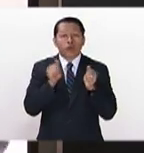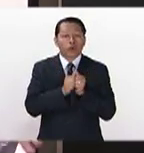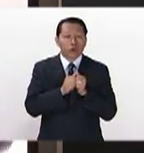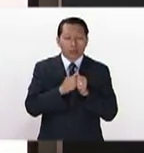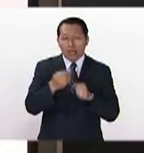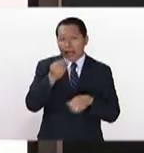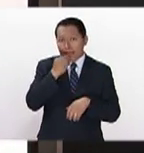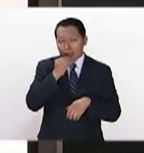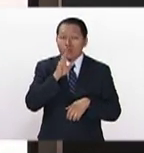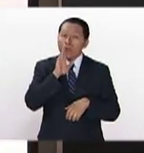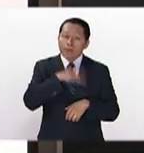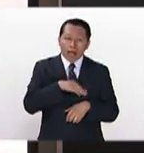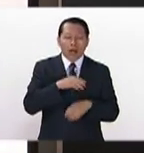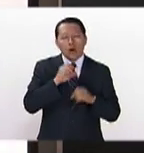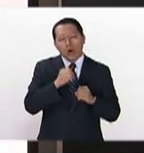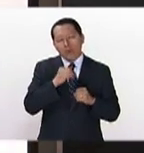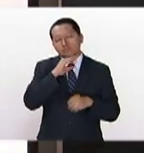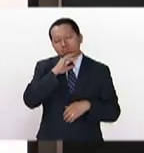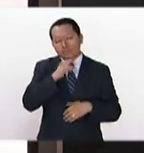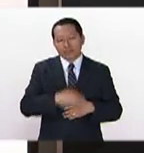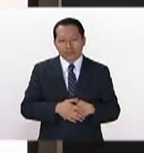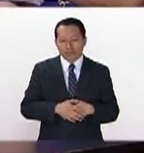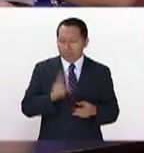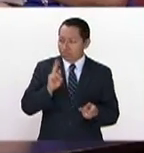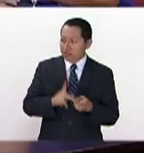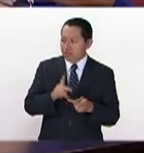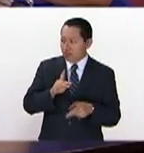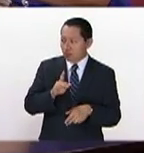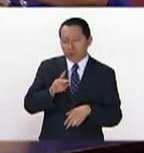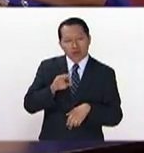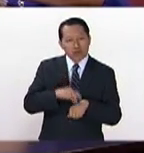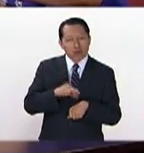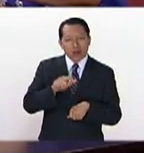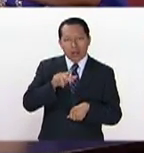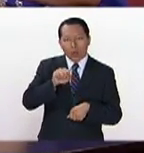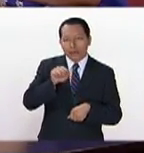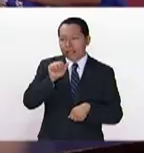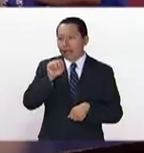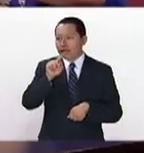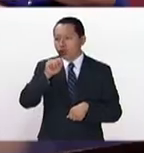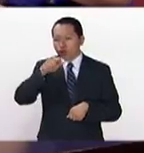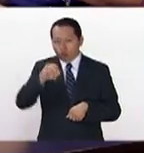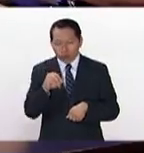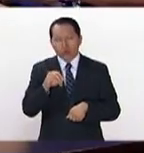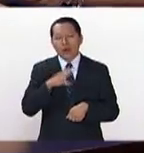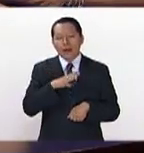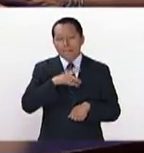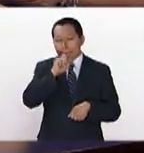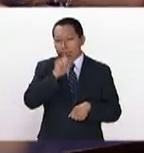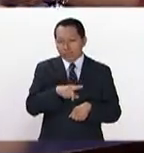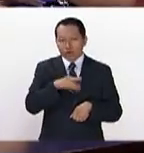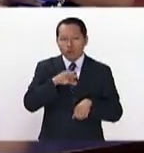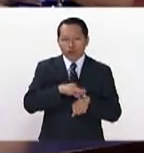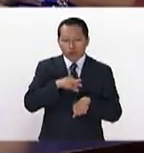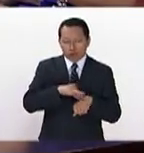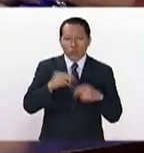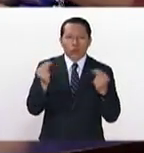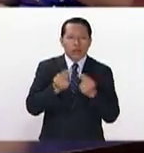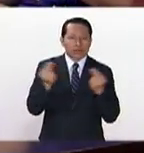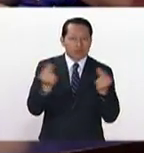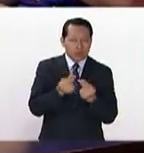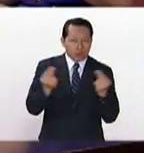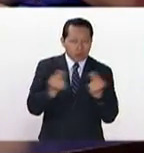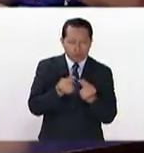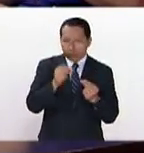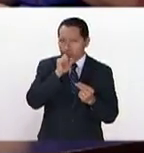alimentos de mala calidad o contaminados. Perfecto, doctor. Pues Luis Antonio Gorordo, doctor